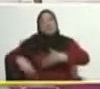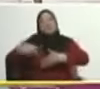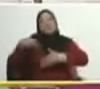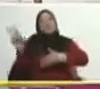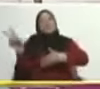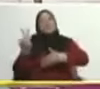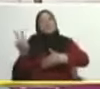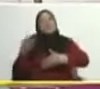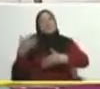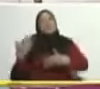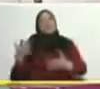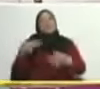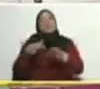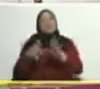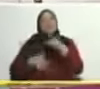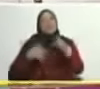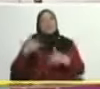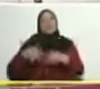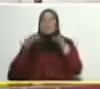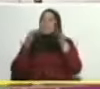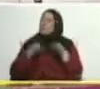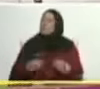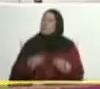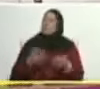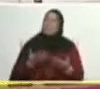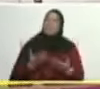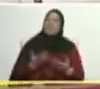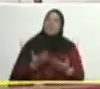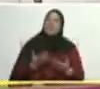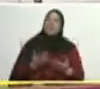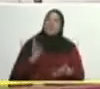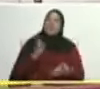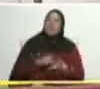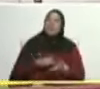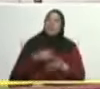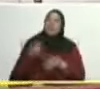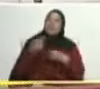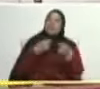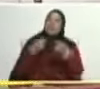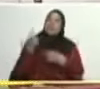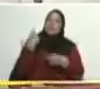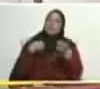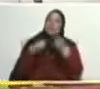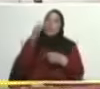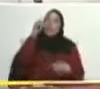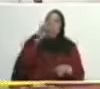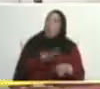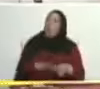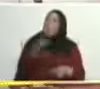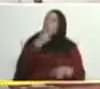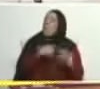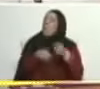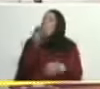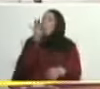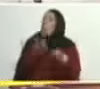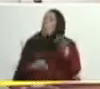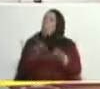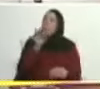forma parte de las acciones concretas del Tratado de Comercio de los Pueblos para el Comercio Justo.